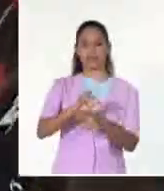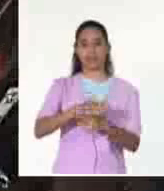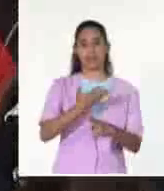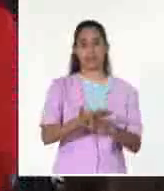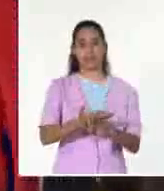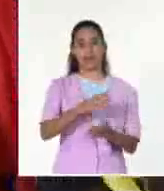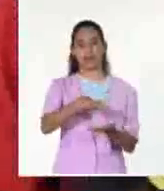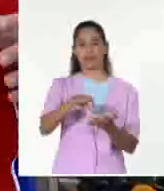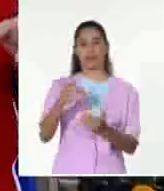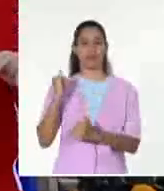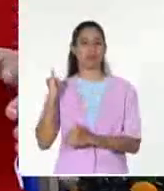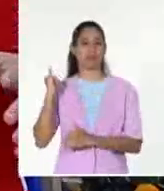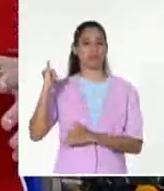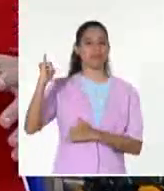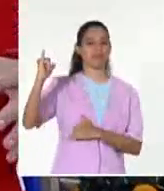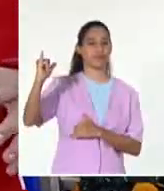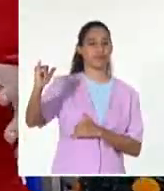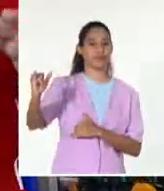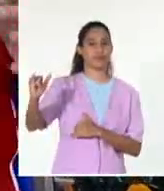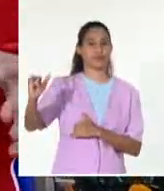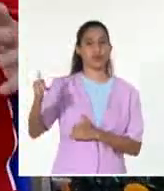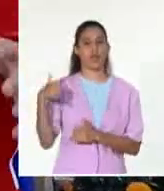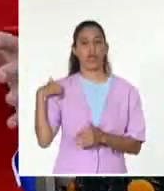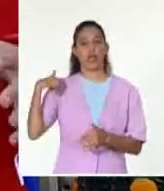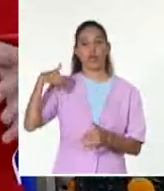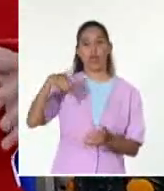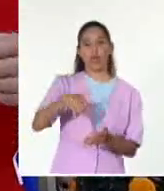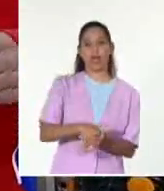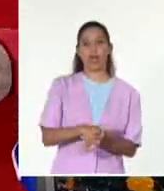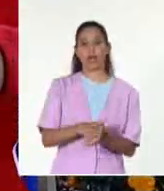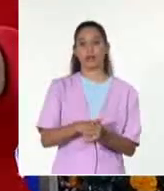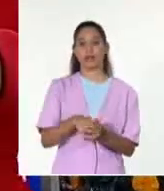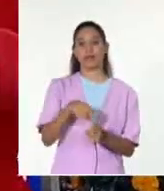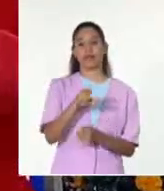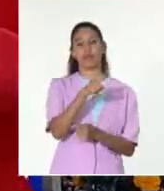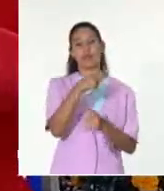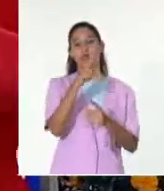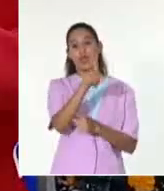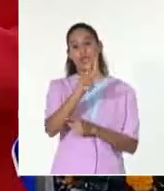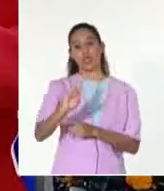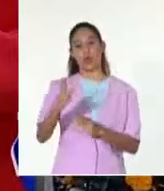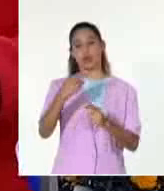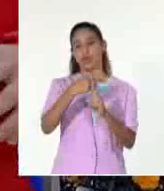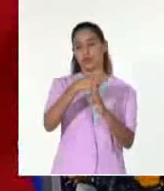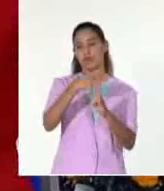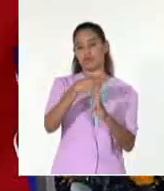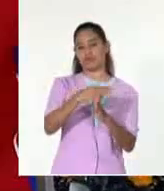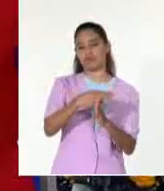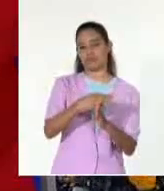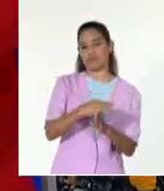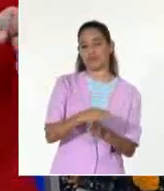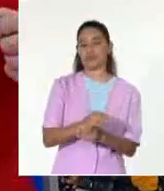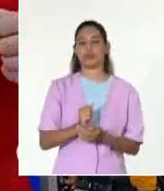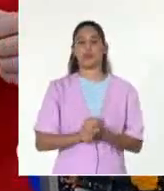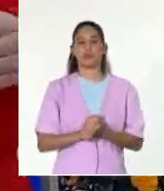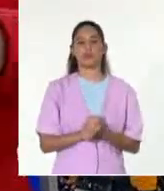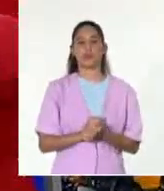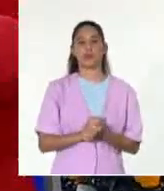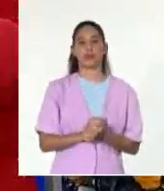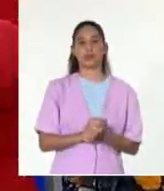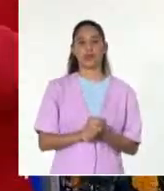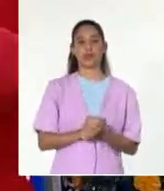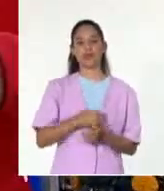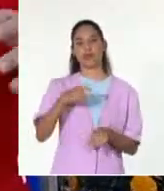horas de vuelo. Llegamos a esta ciudad a las 2:30 de la tarde, hora de Ankara, 5:30 de la